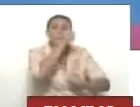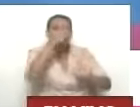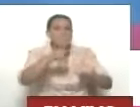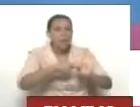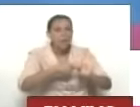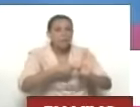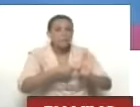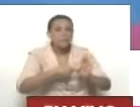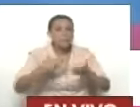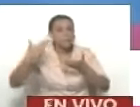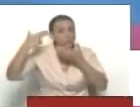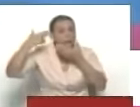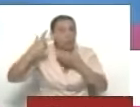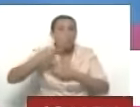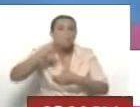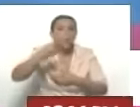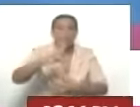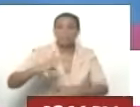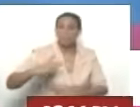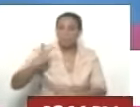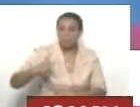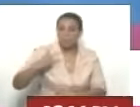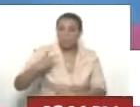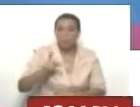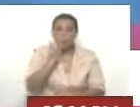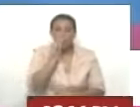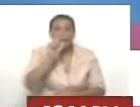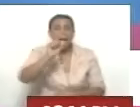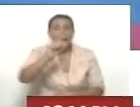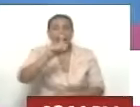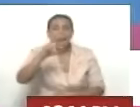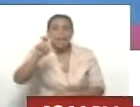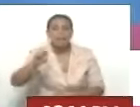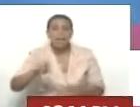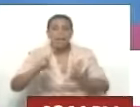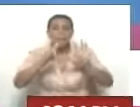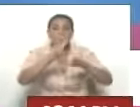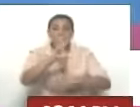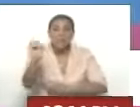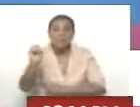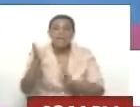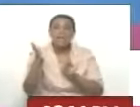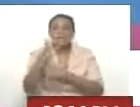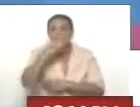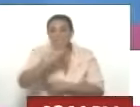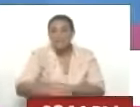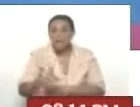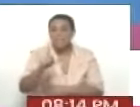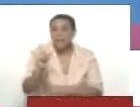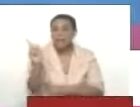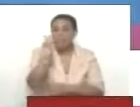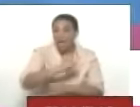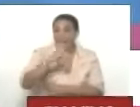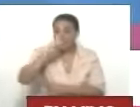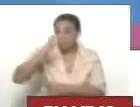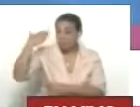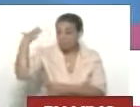del secuestrado político diplomático venezolano Alex Saab el 20 de diciembre pasado. En ese